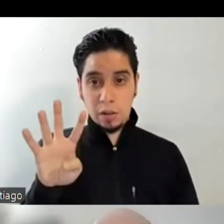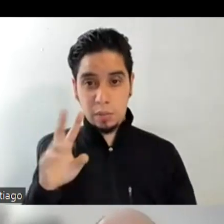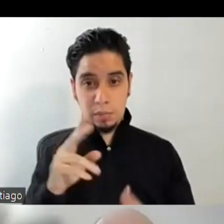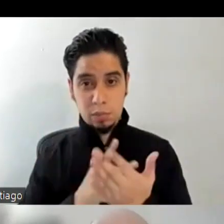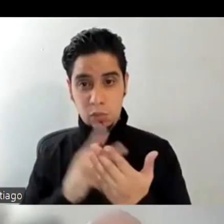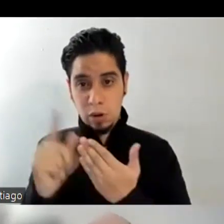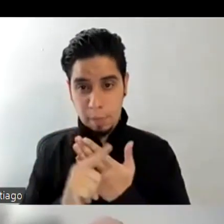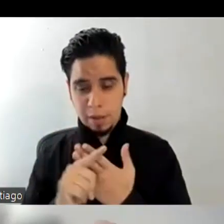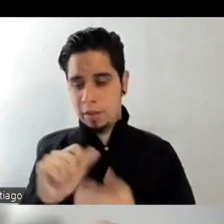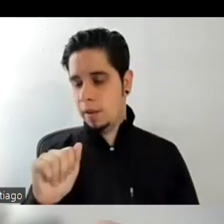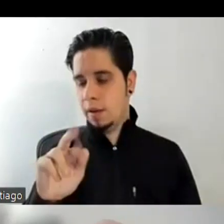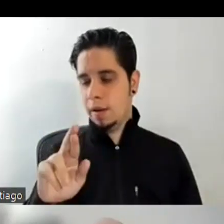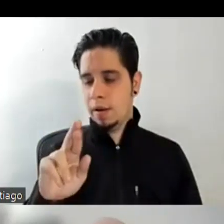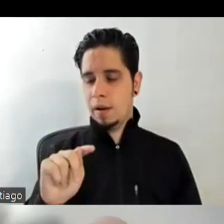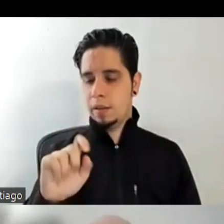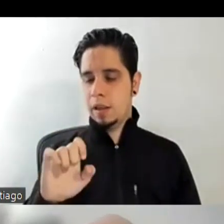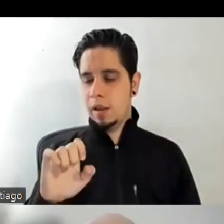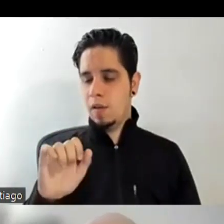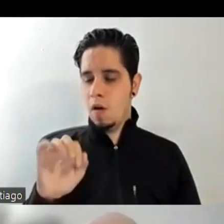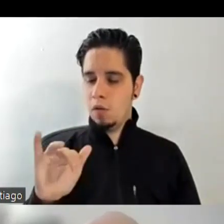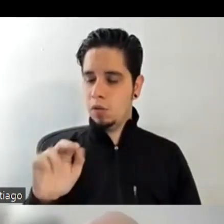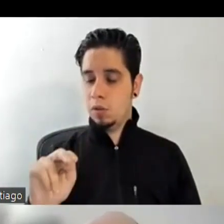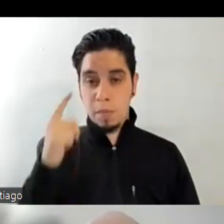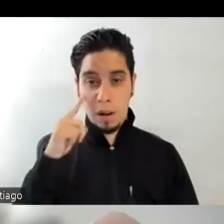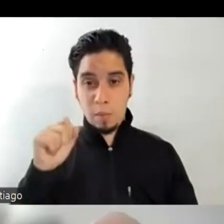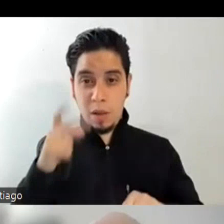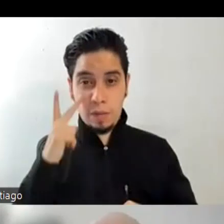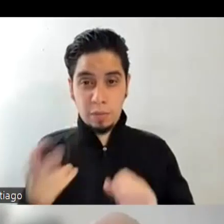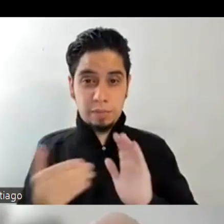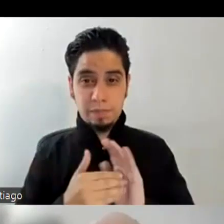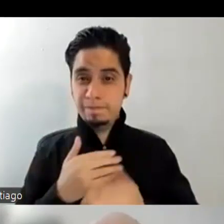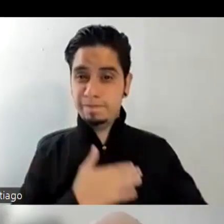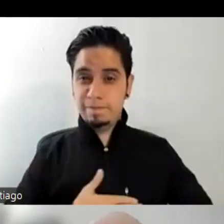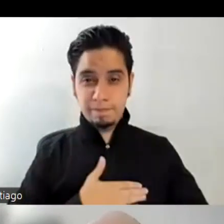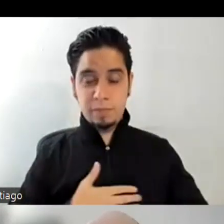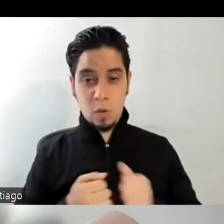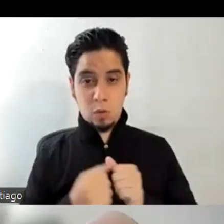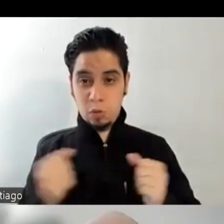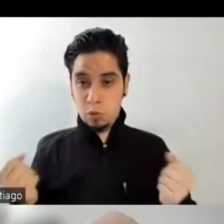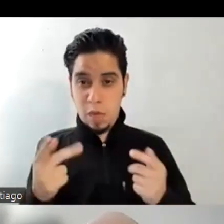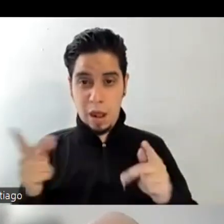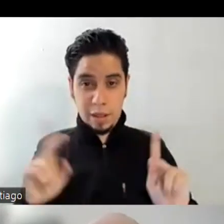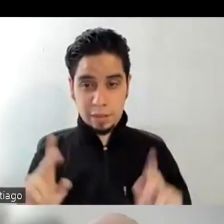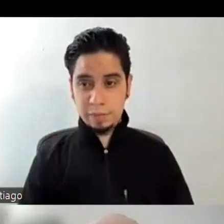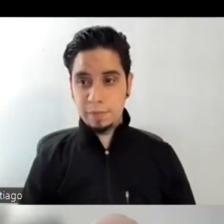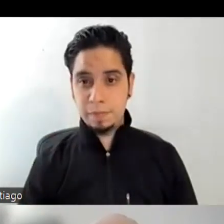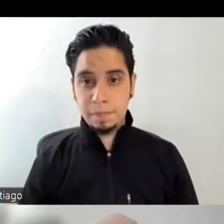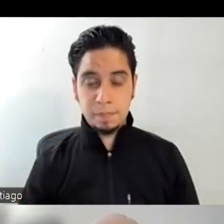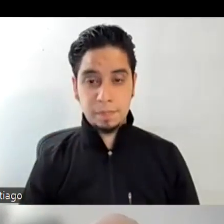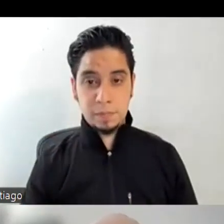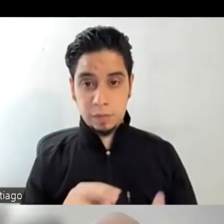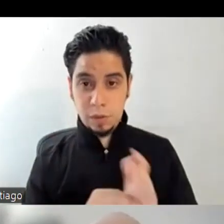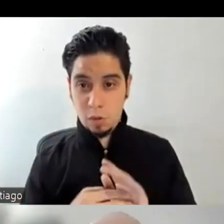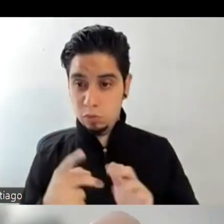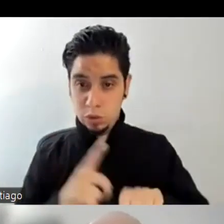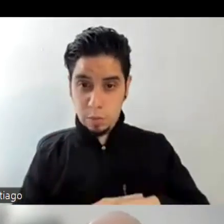de Artefusión para que los pueda volver a ver y a disfrutar y a compartir con sus seres. Así que mire, tómese un tiempito, póngase